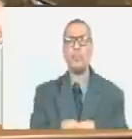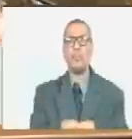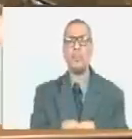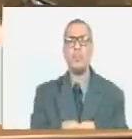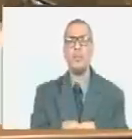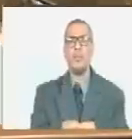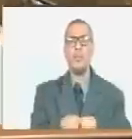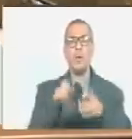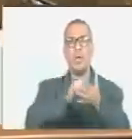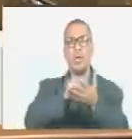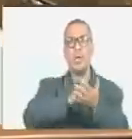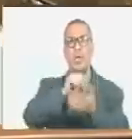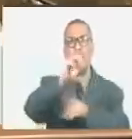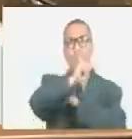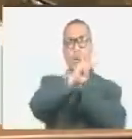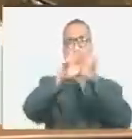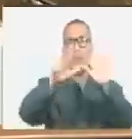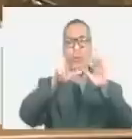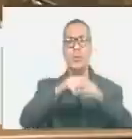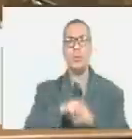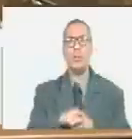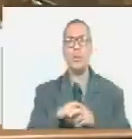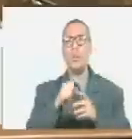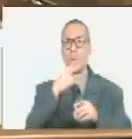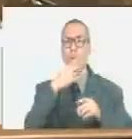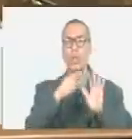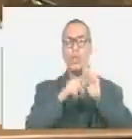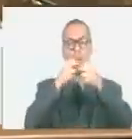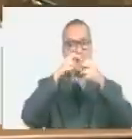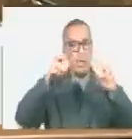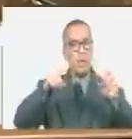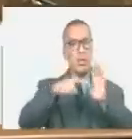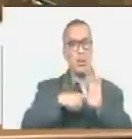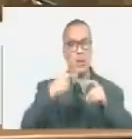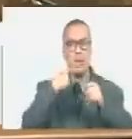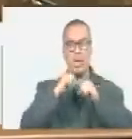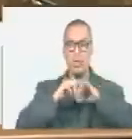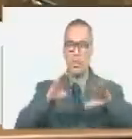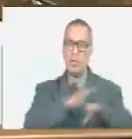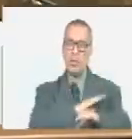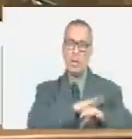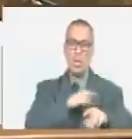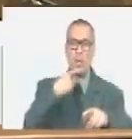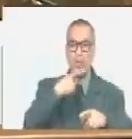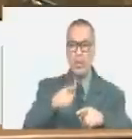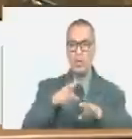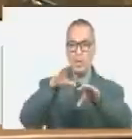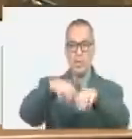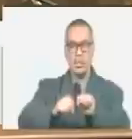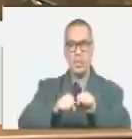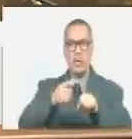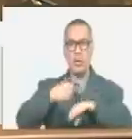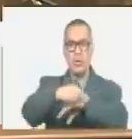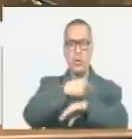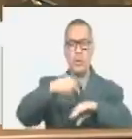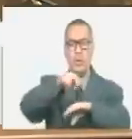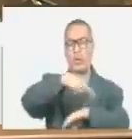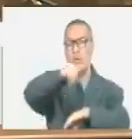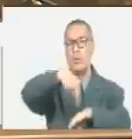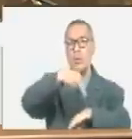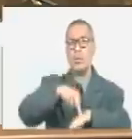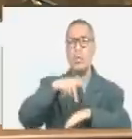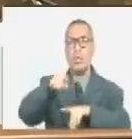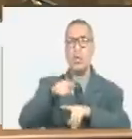manera. Artículo 48. Los bienes declarados en extinción de dominio podrán ser enajenados por el Ejecutivo Nacional